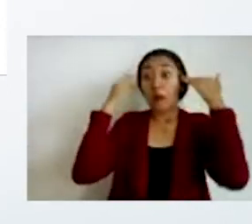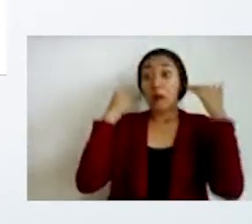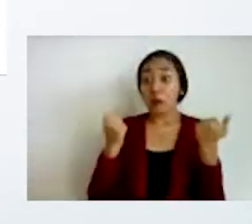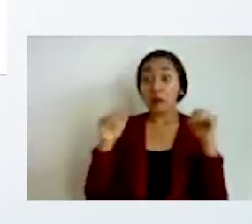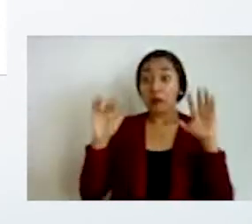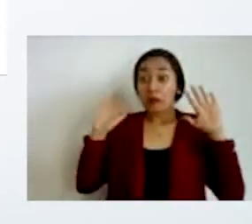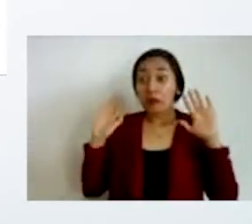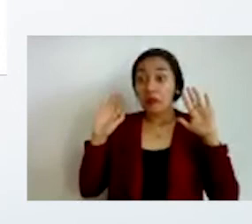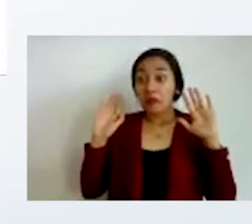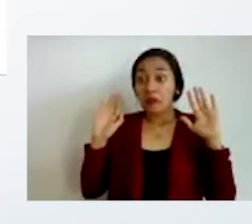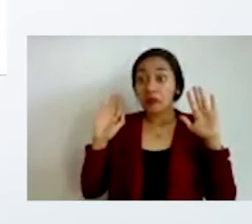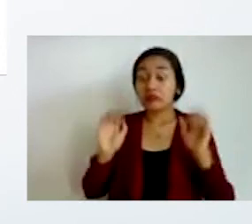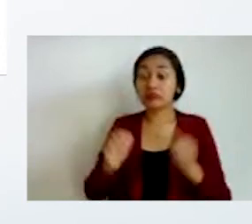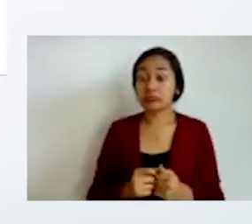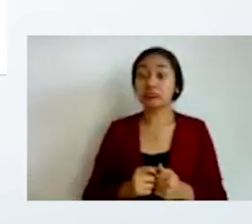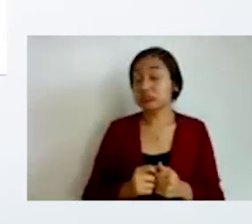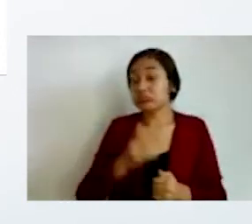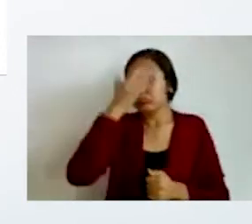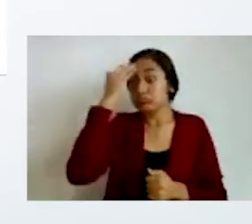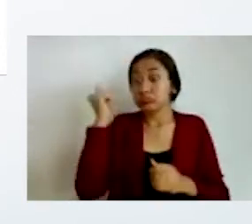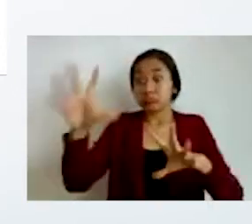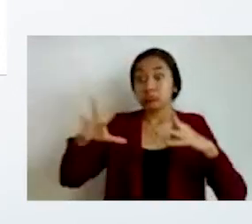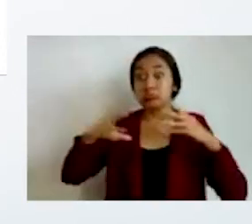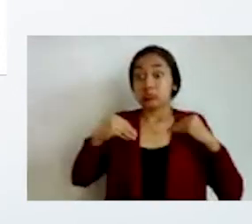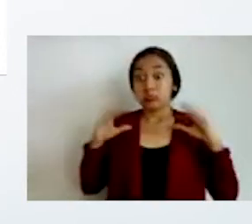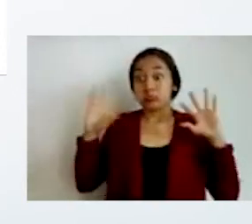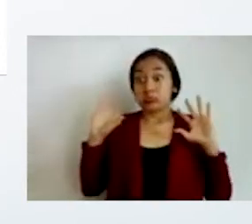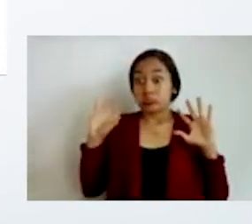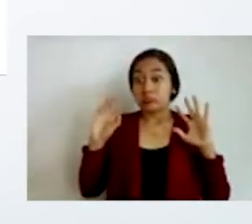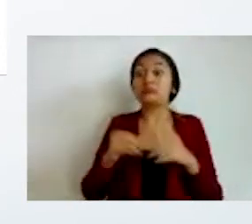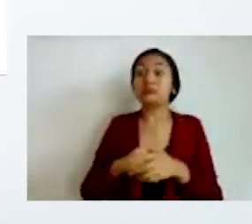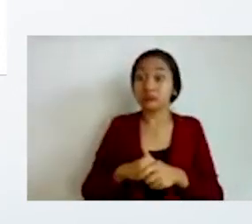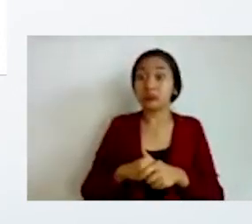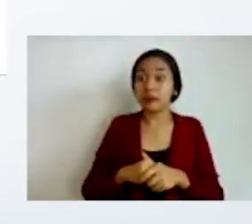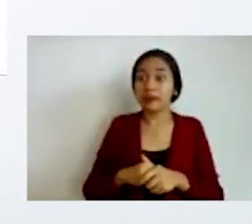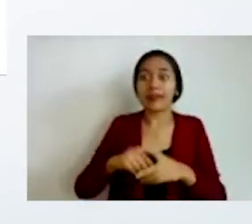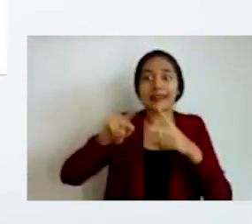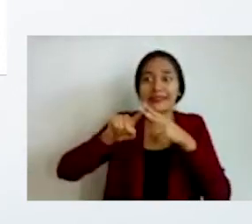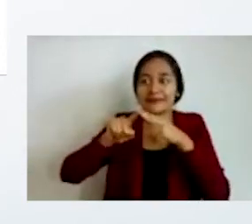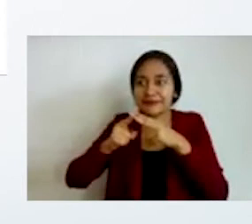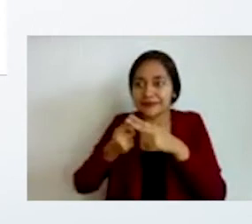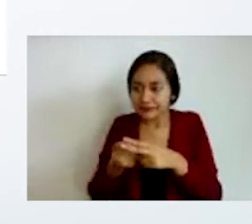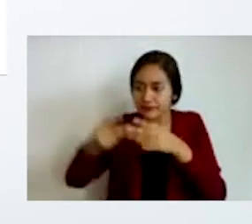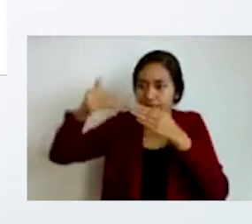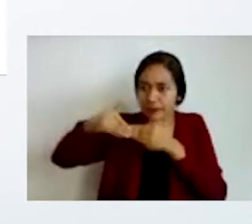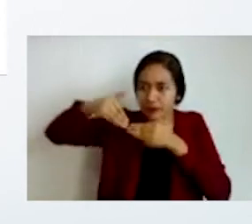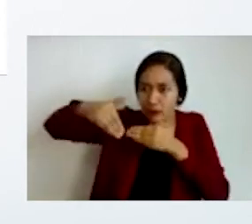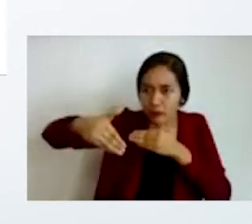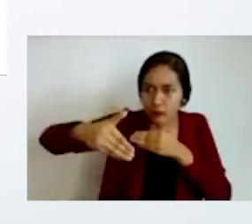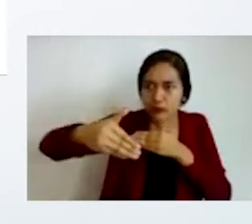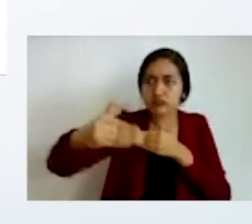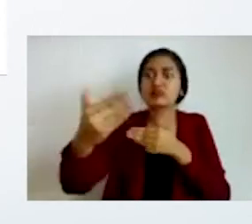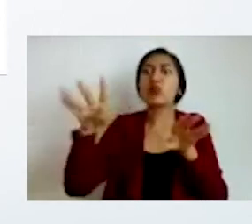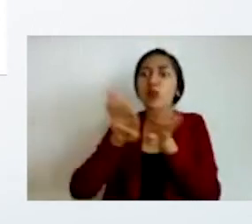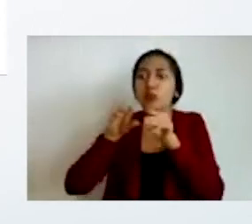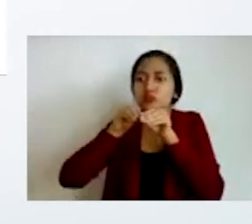Esa es la etapa en la que se inicia la diseminación que hemos llamado la transmisión